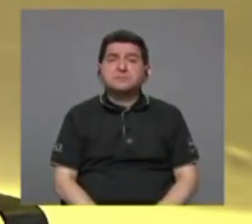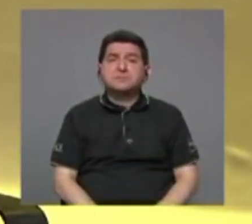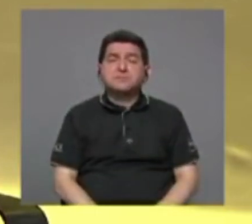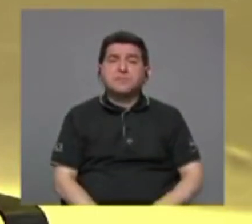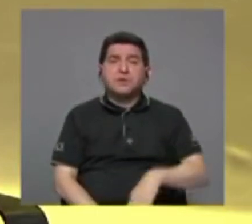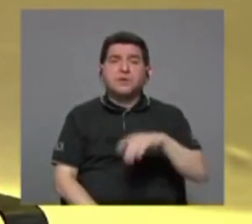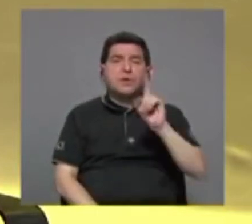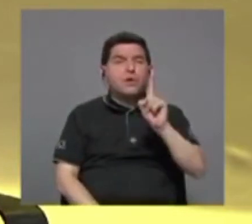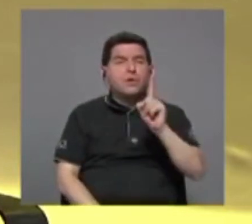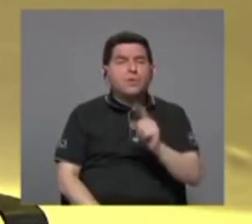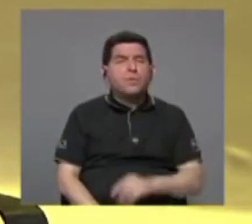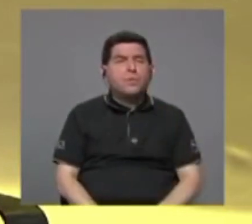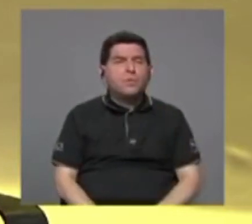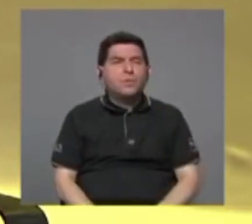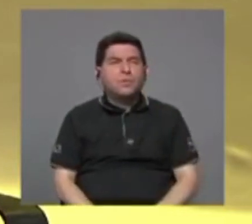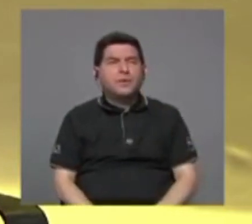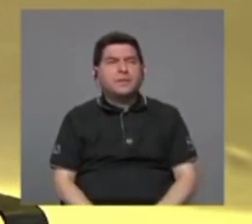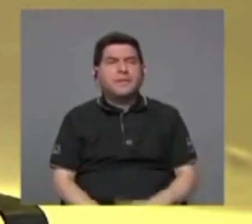un cierto